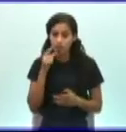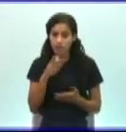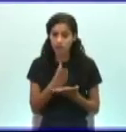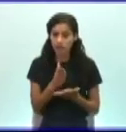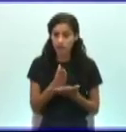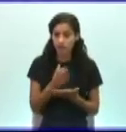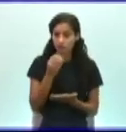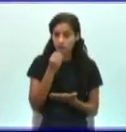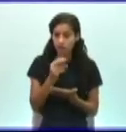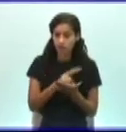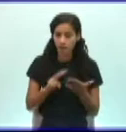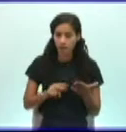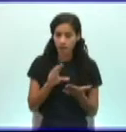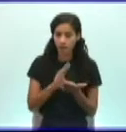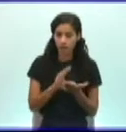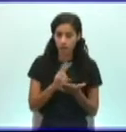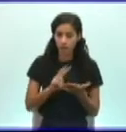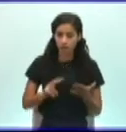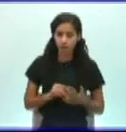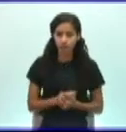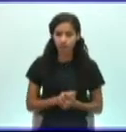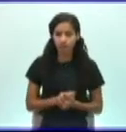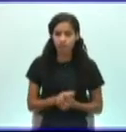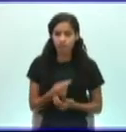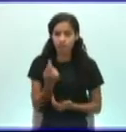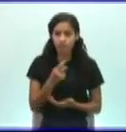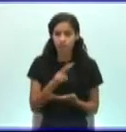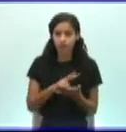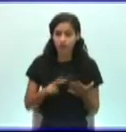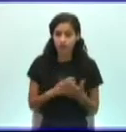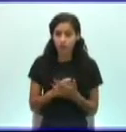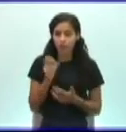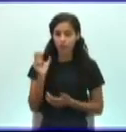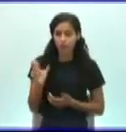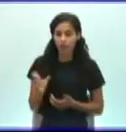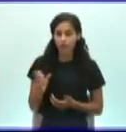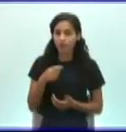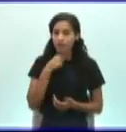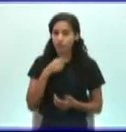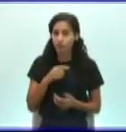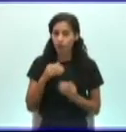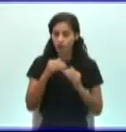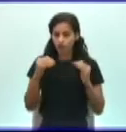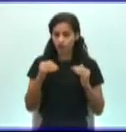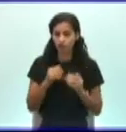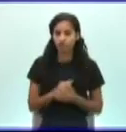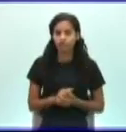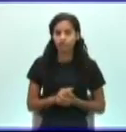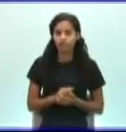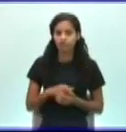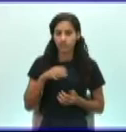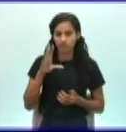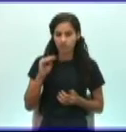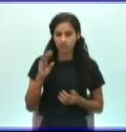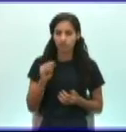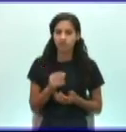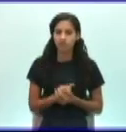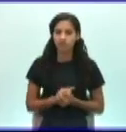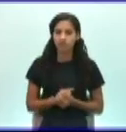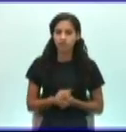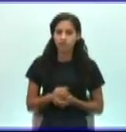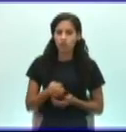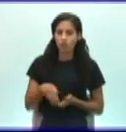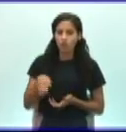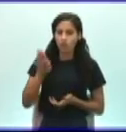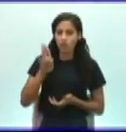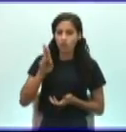leer en su libro de lectura. Leeré primero las palabras que aparecen arriba. Dicen así,